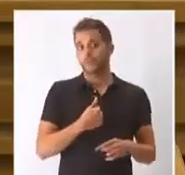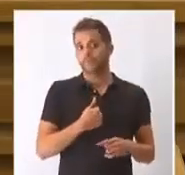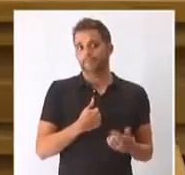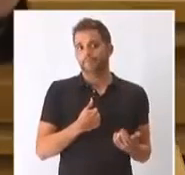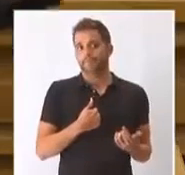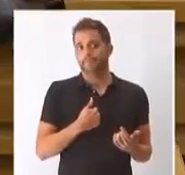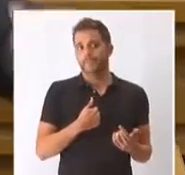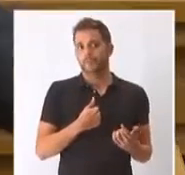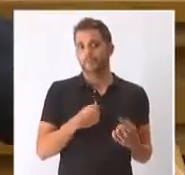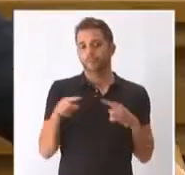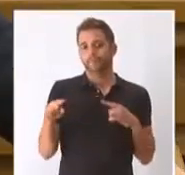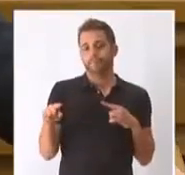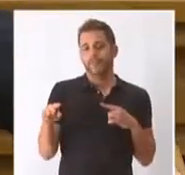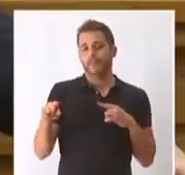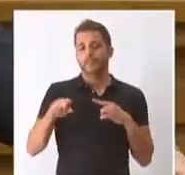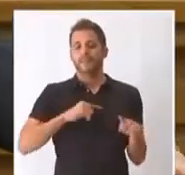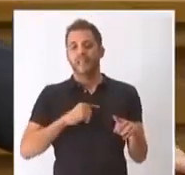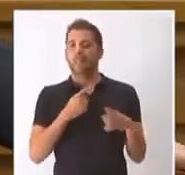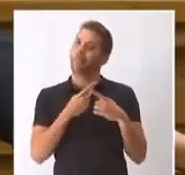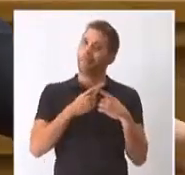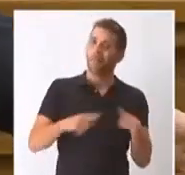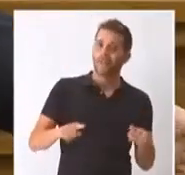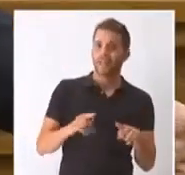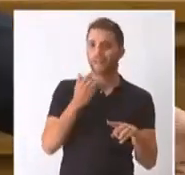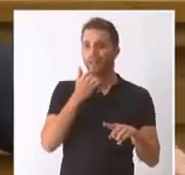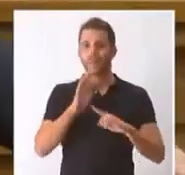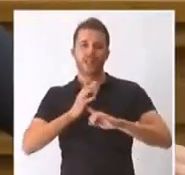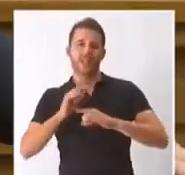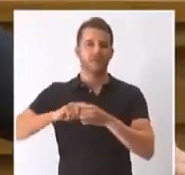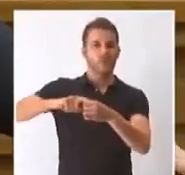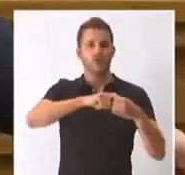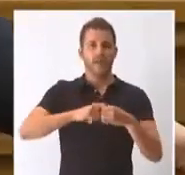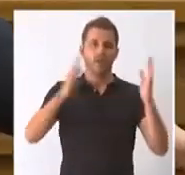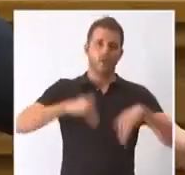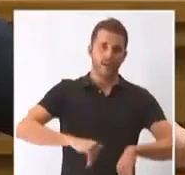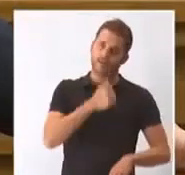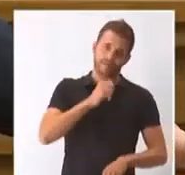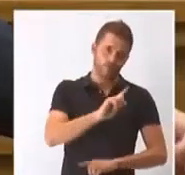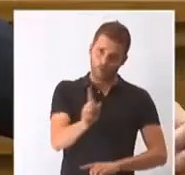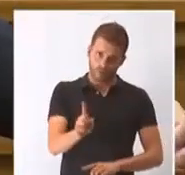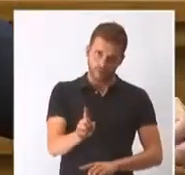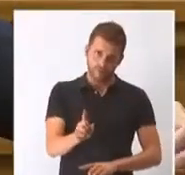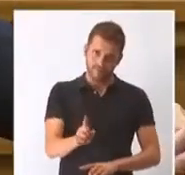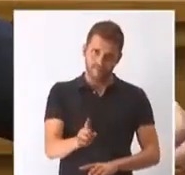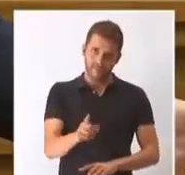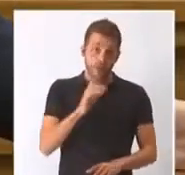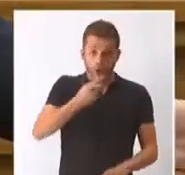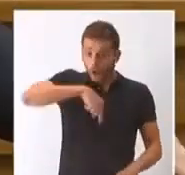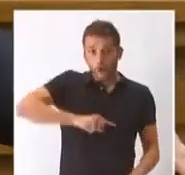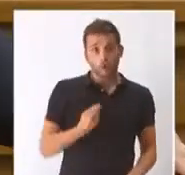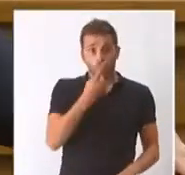mensajes que vayan en la dirección poco más o menos que castilla la mancha sin solidaria que nosotros no queremos ningún euro de